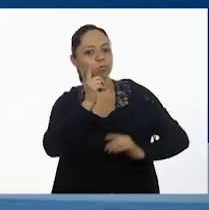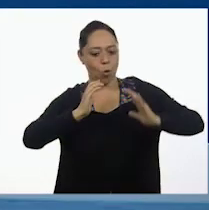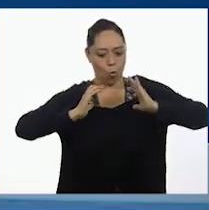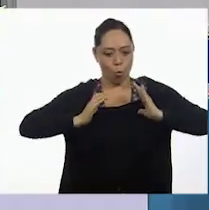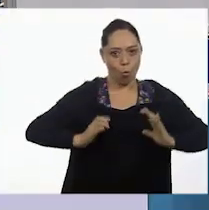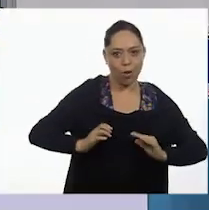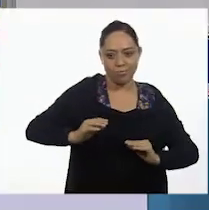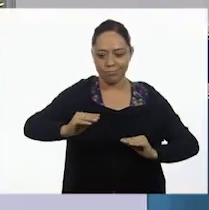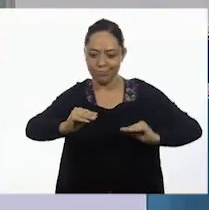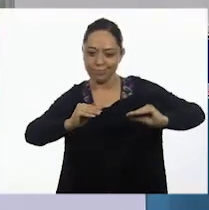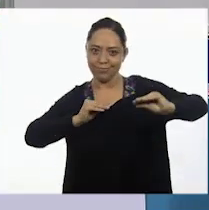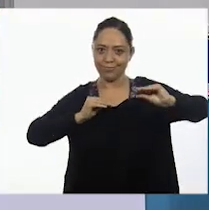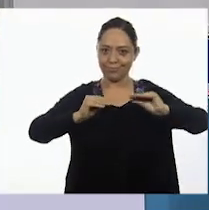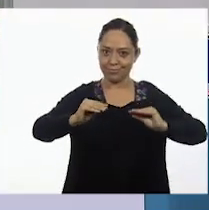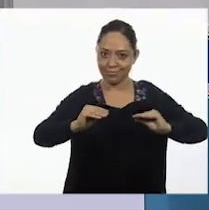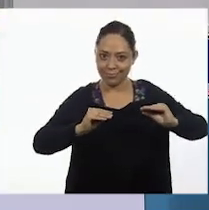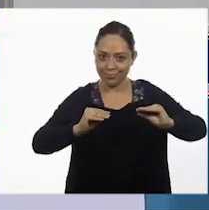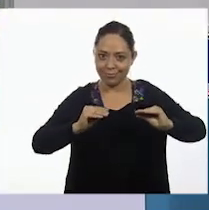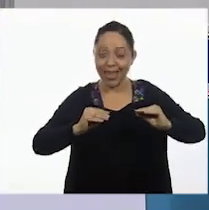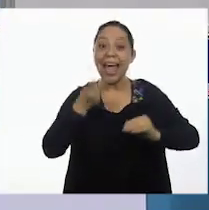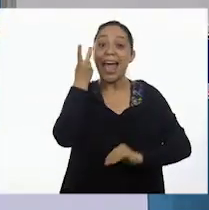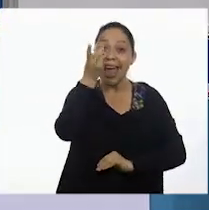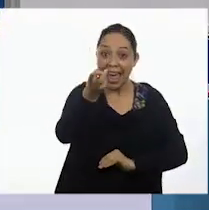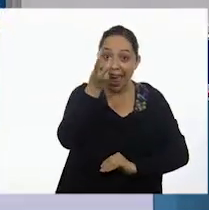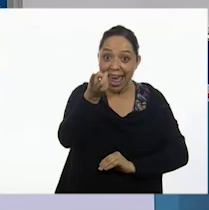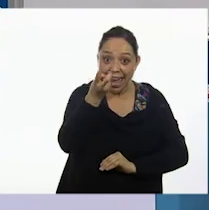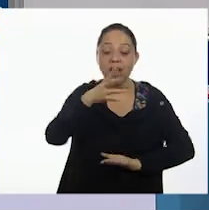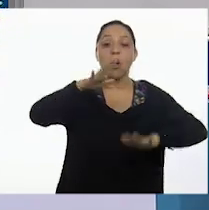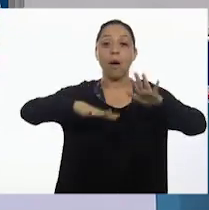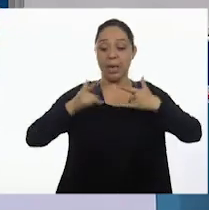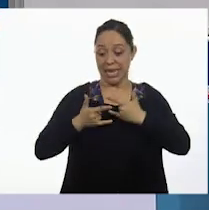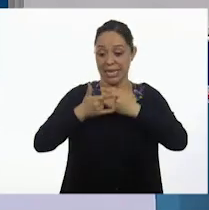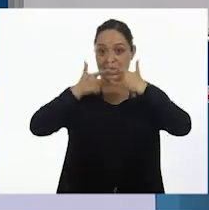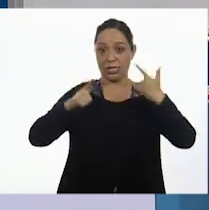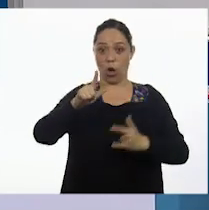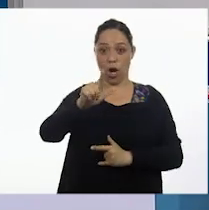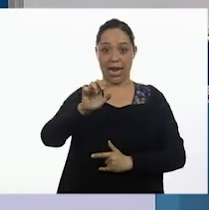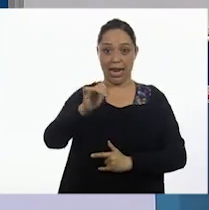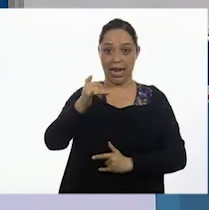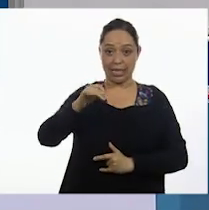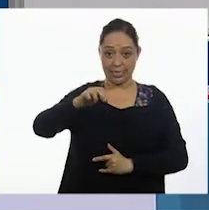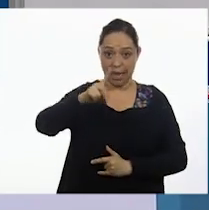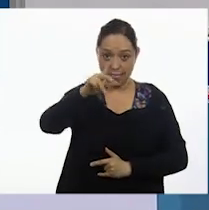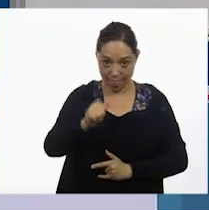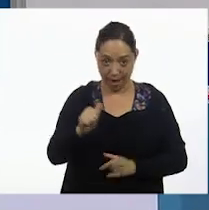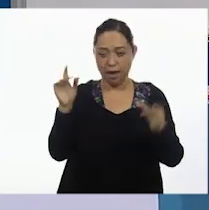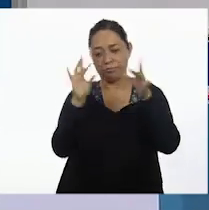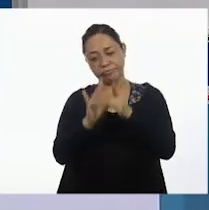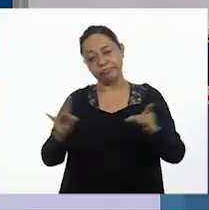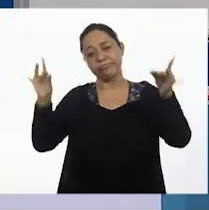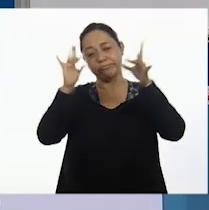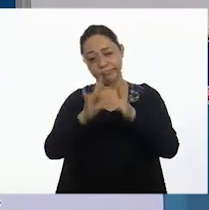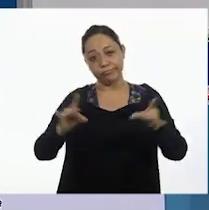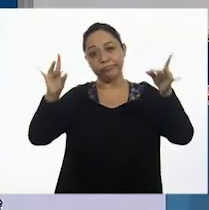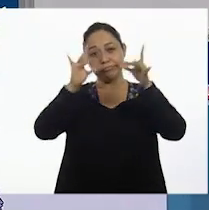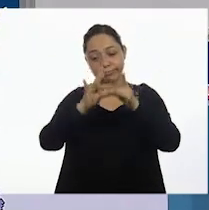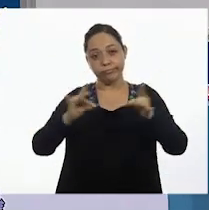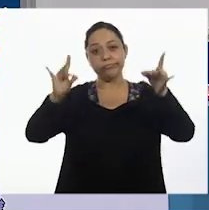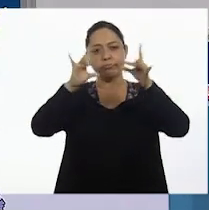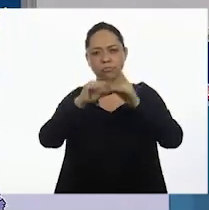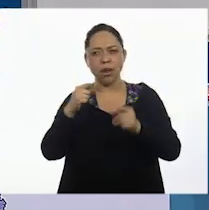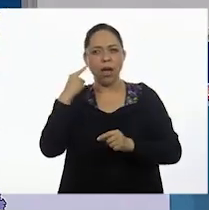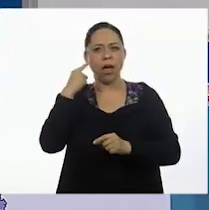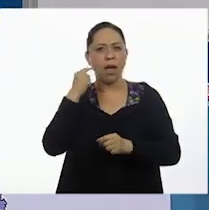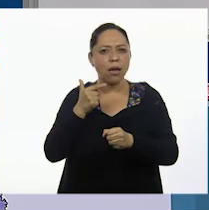cuerpo. Cuando, exactamente, cuando contamos una leyenda y en sí, cuando hablamos, tenemos la oportunidad de percibir